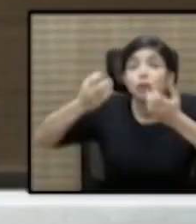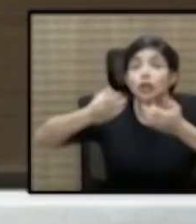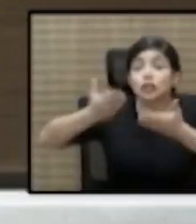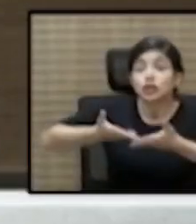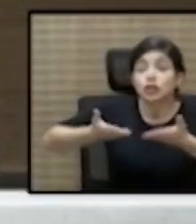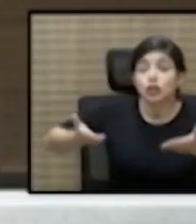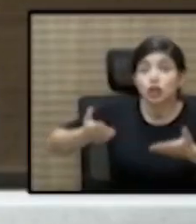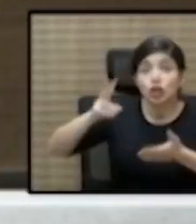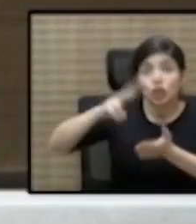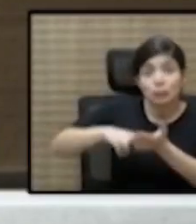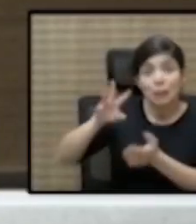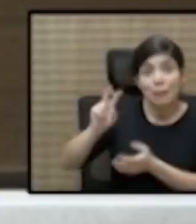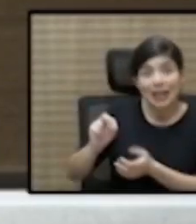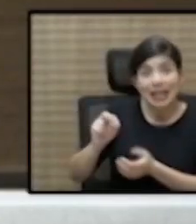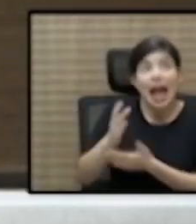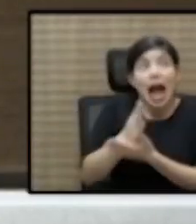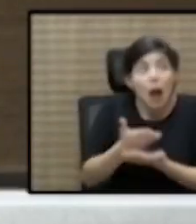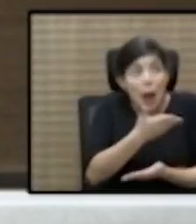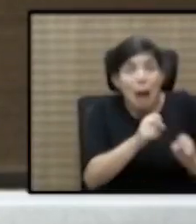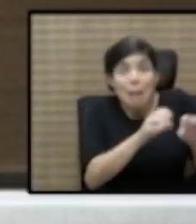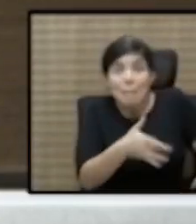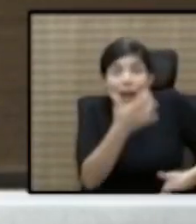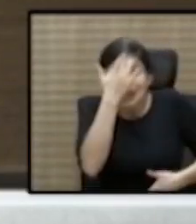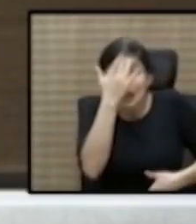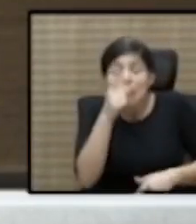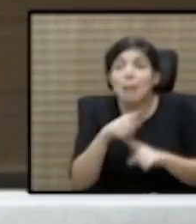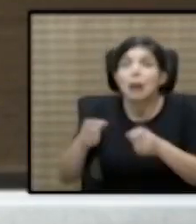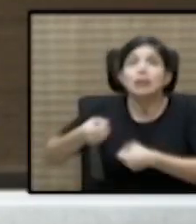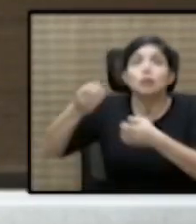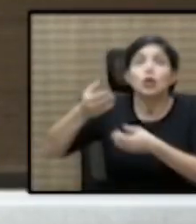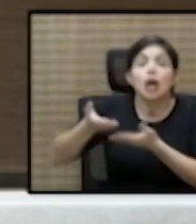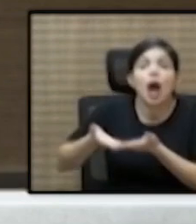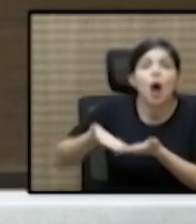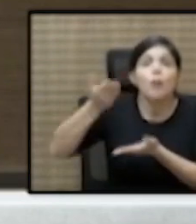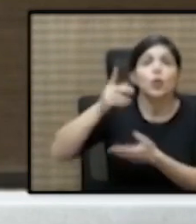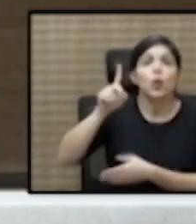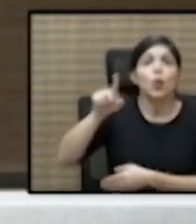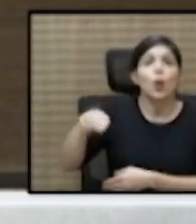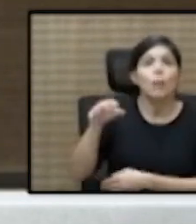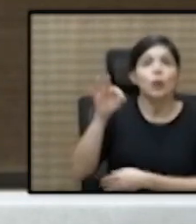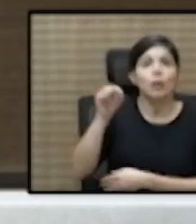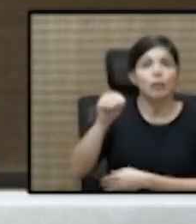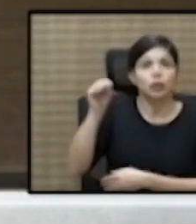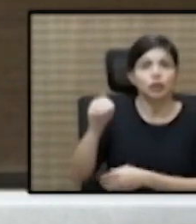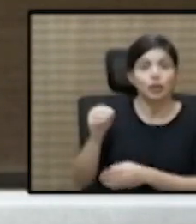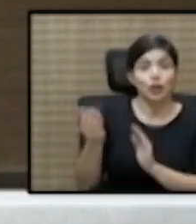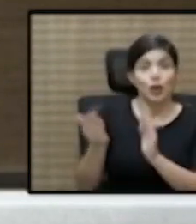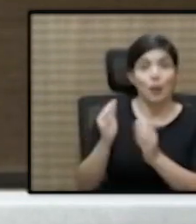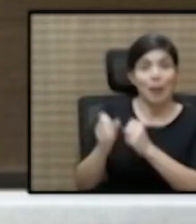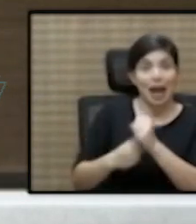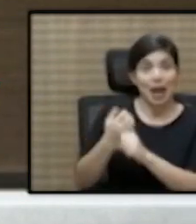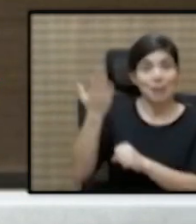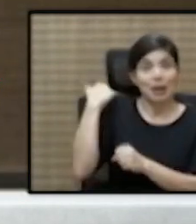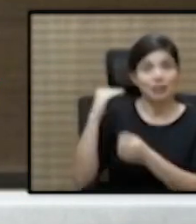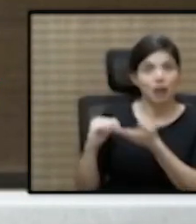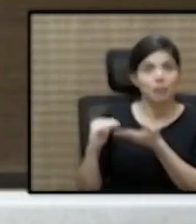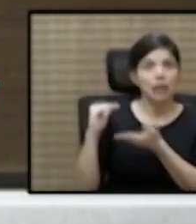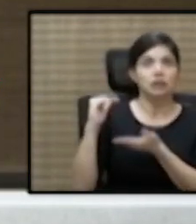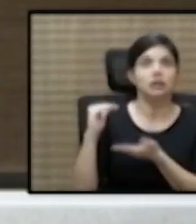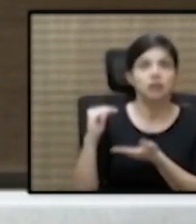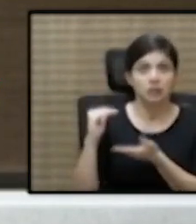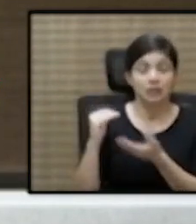2020, aún con pandemia, registraron un incremento del 1,9% en relación con el año anterior,